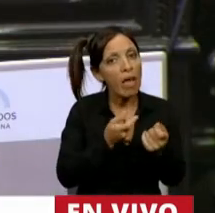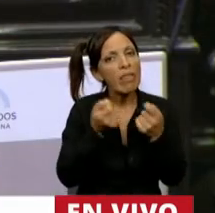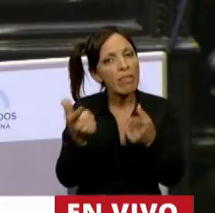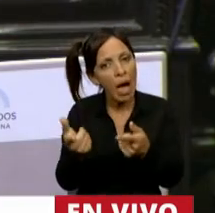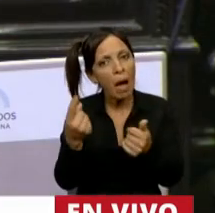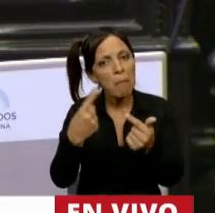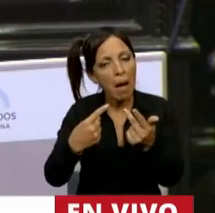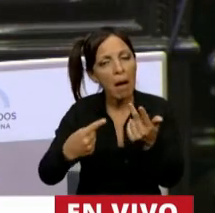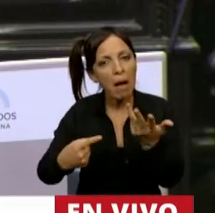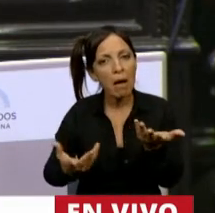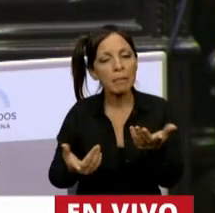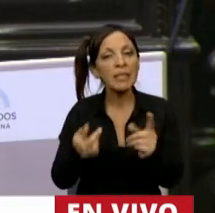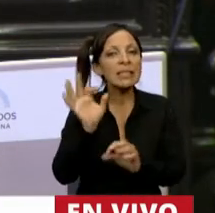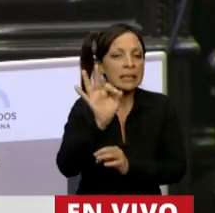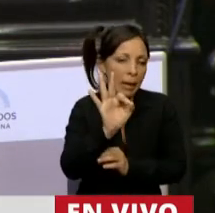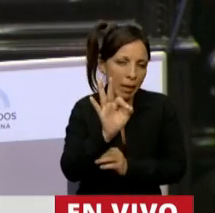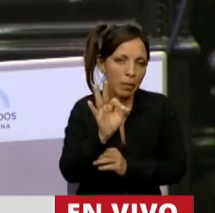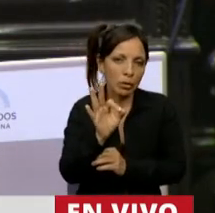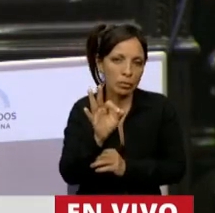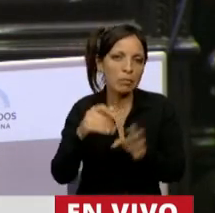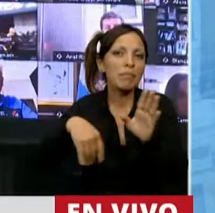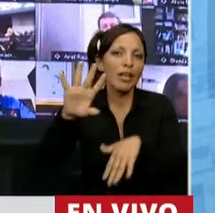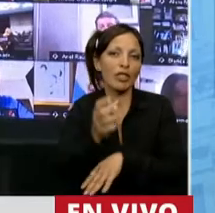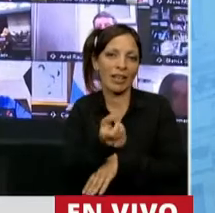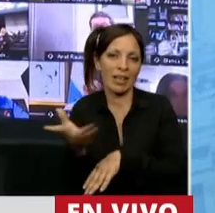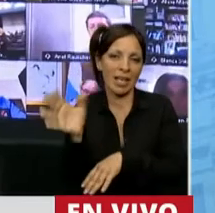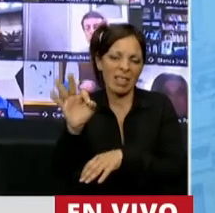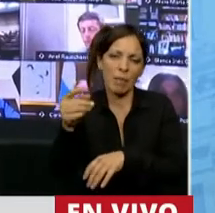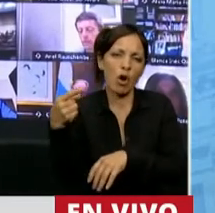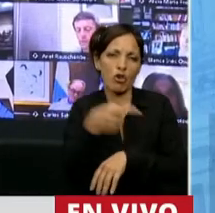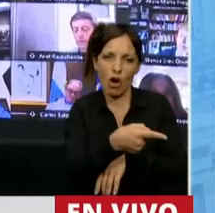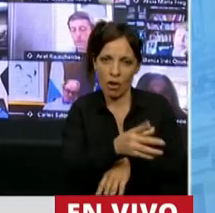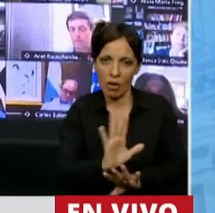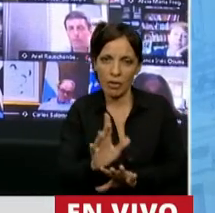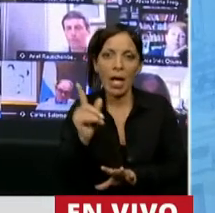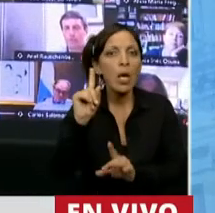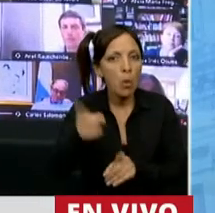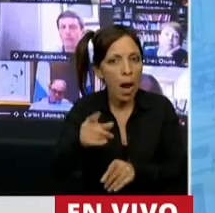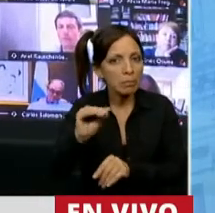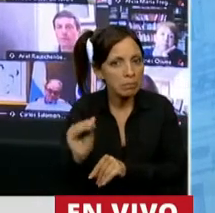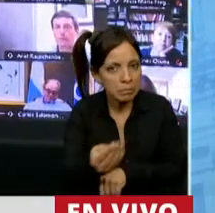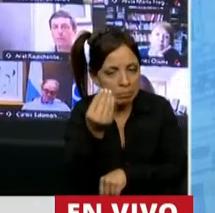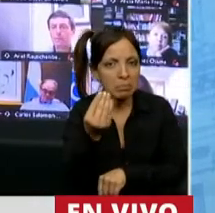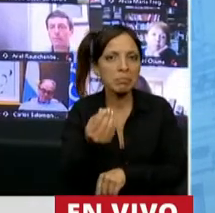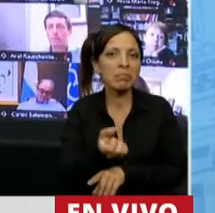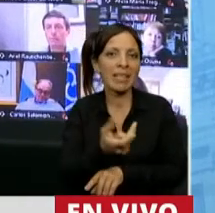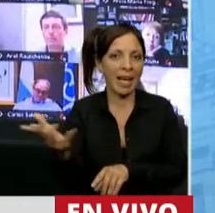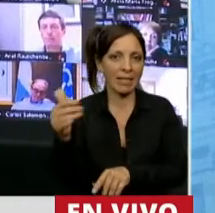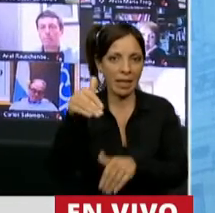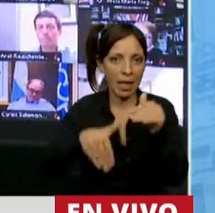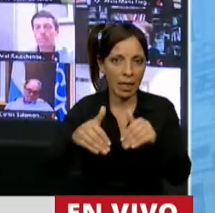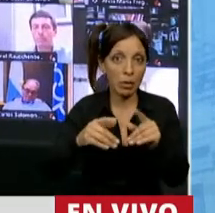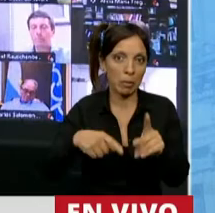que, como el bloque mayoritario iba a votar en contra, no iban a lograr los votos necesarios para llevar